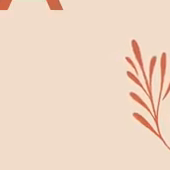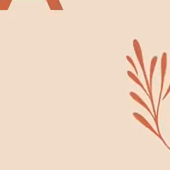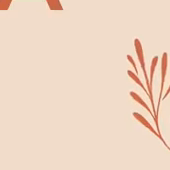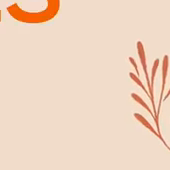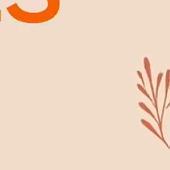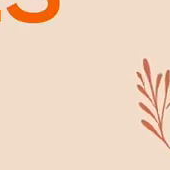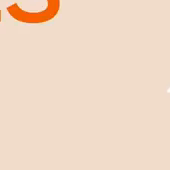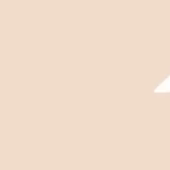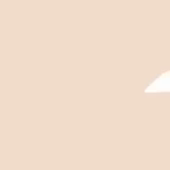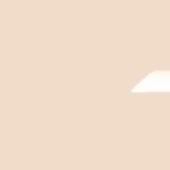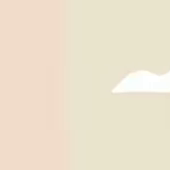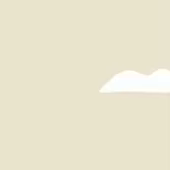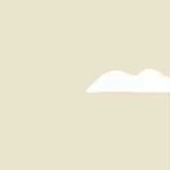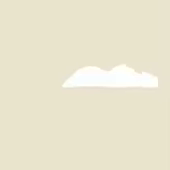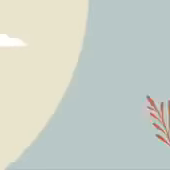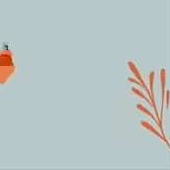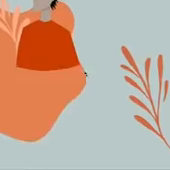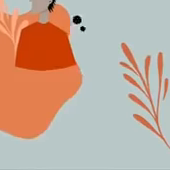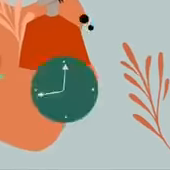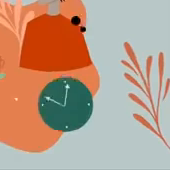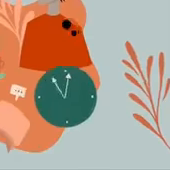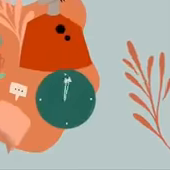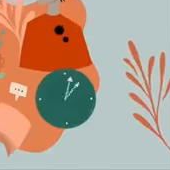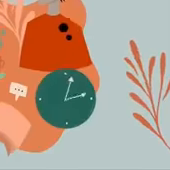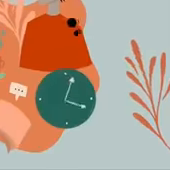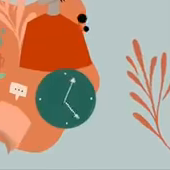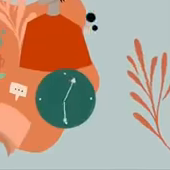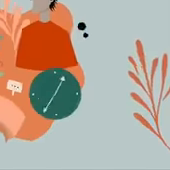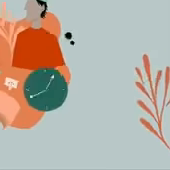medellín conecta a sus jóvenes con las oportunidades de empleo y generación de ingresos